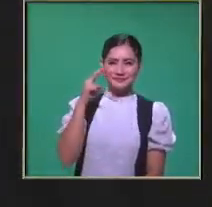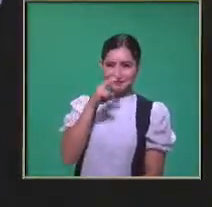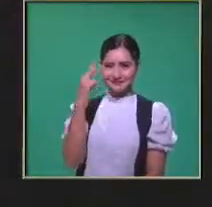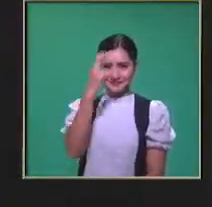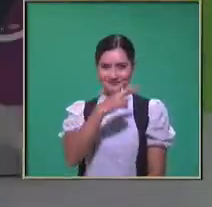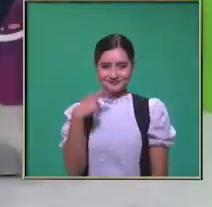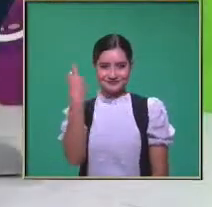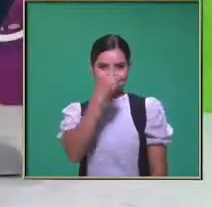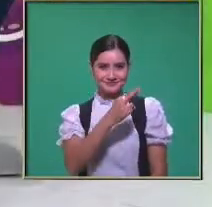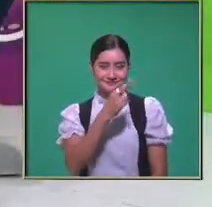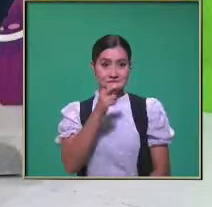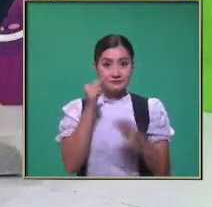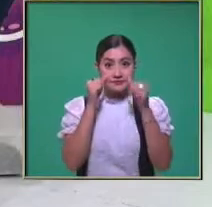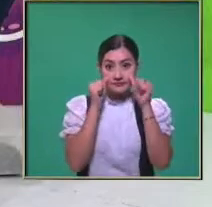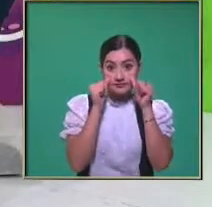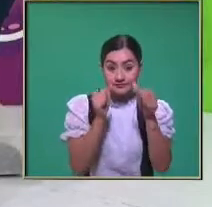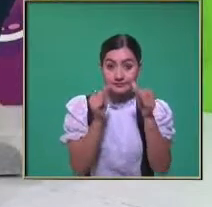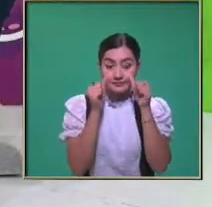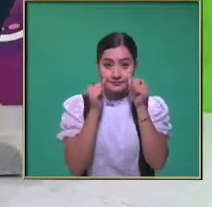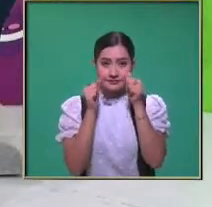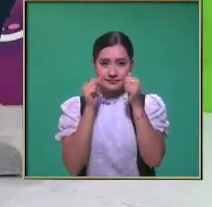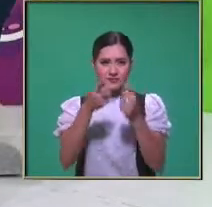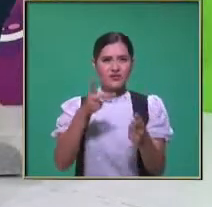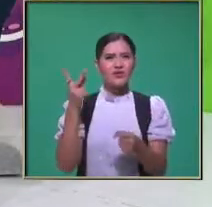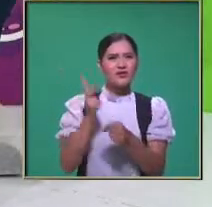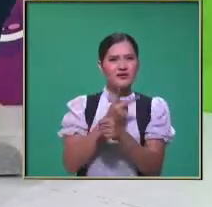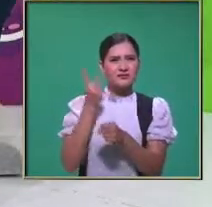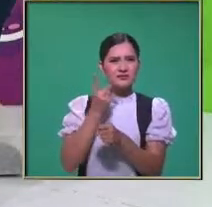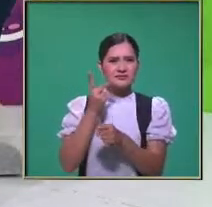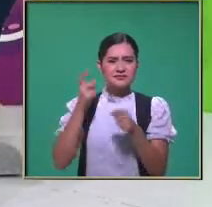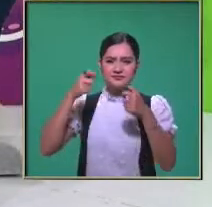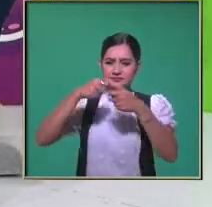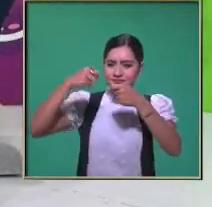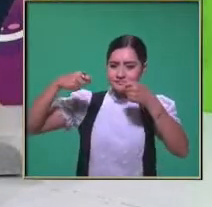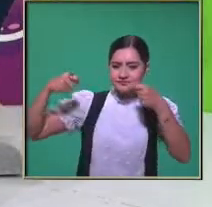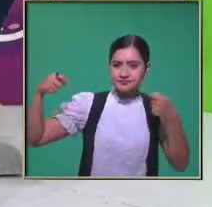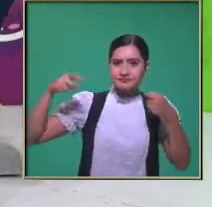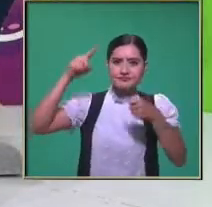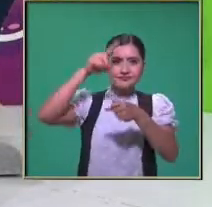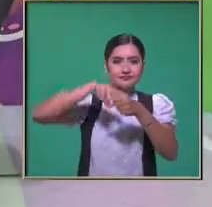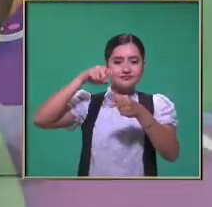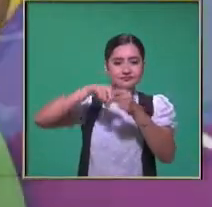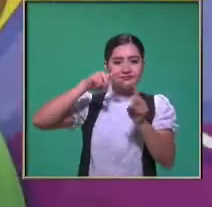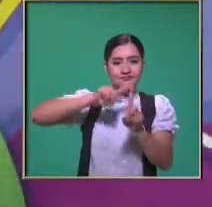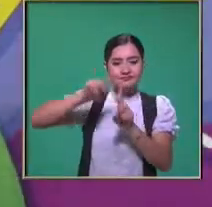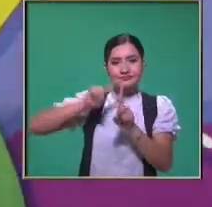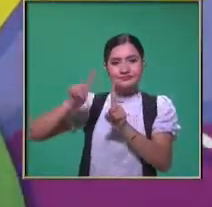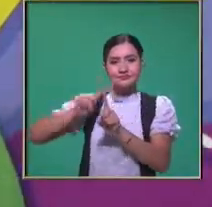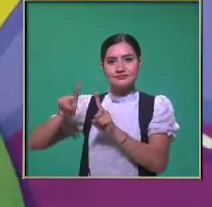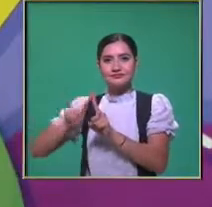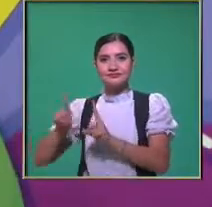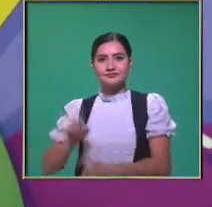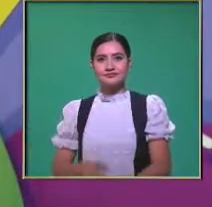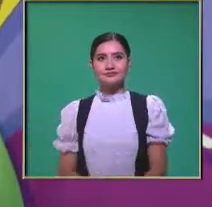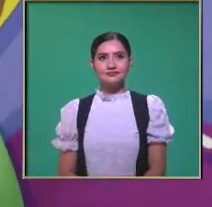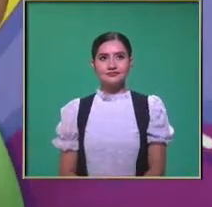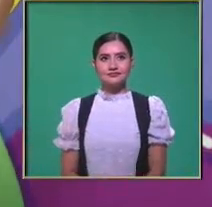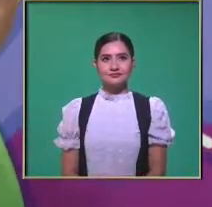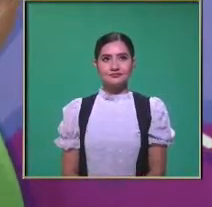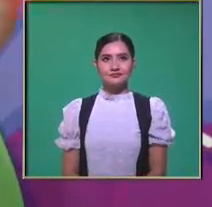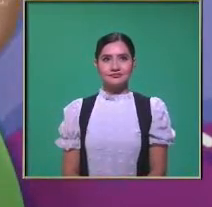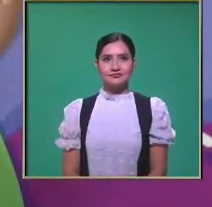observar atentamente qué es lo que ocurre con los listones, qué es lo que pasa con ellos. Se mueven,